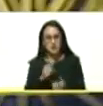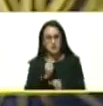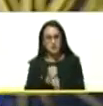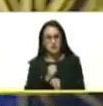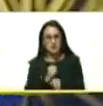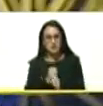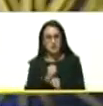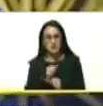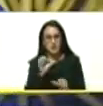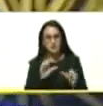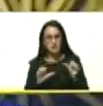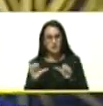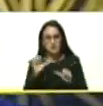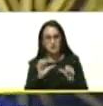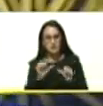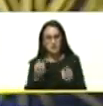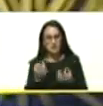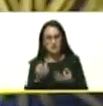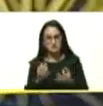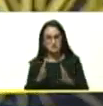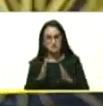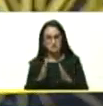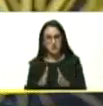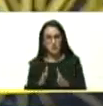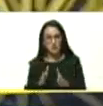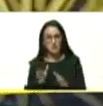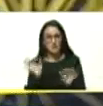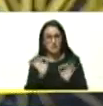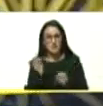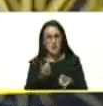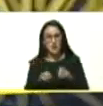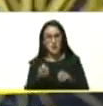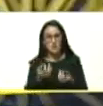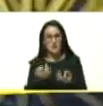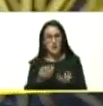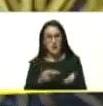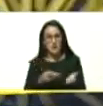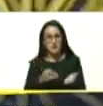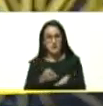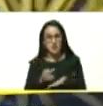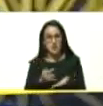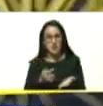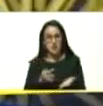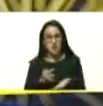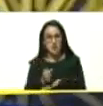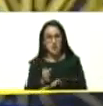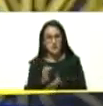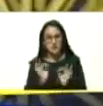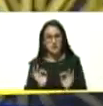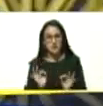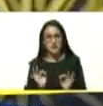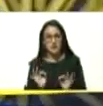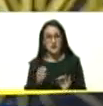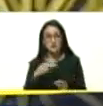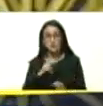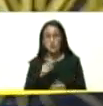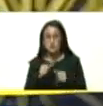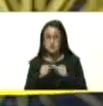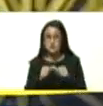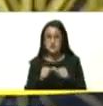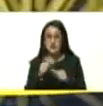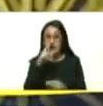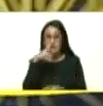trabajo científico bien dirigido, con una estrategia económica correcta, y esa estrategia económica la vamos a mantener